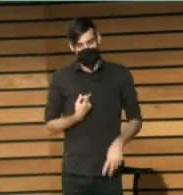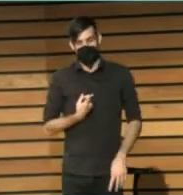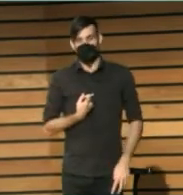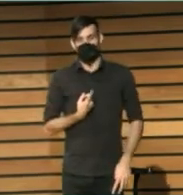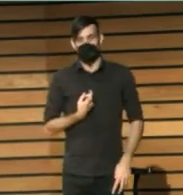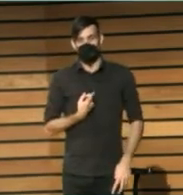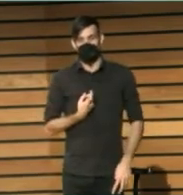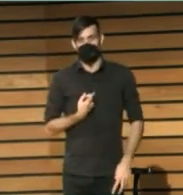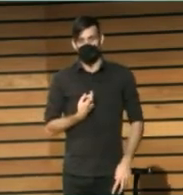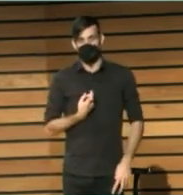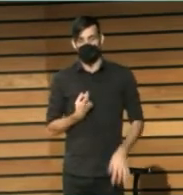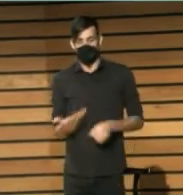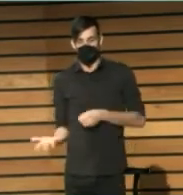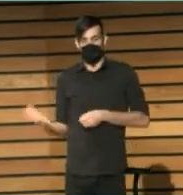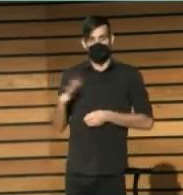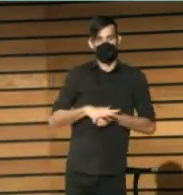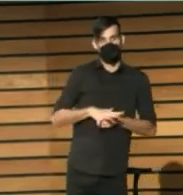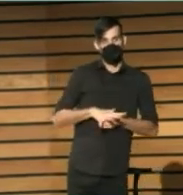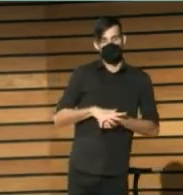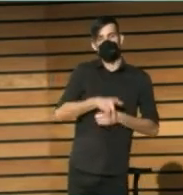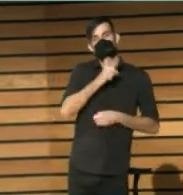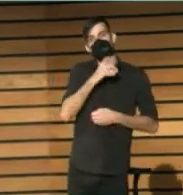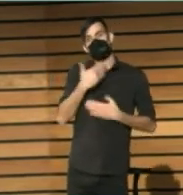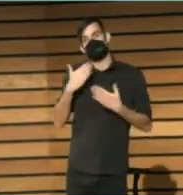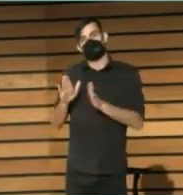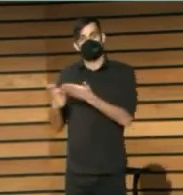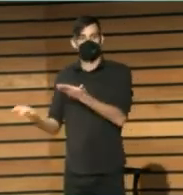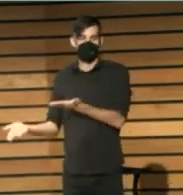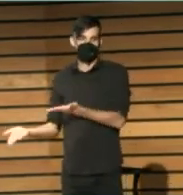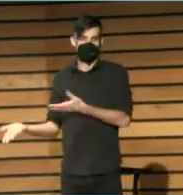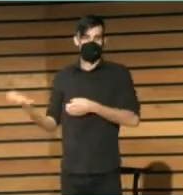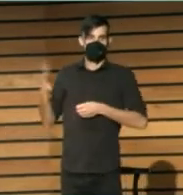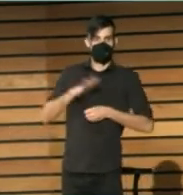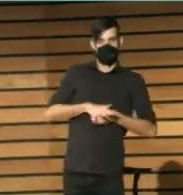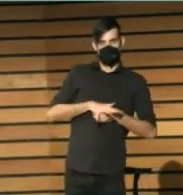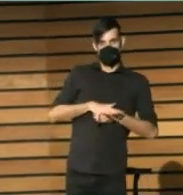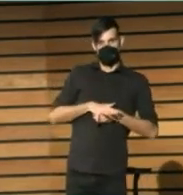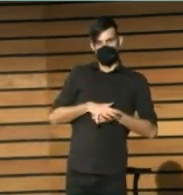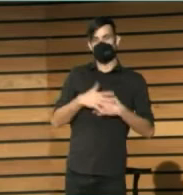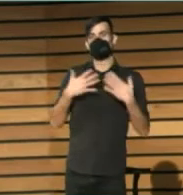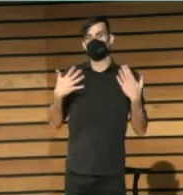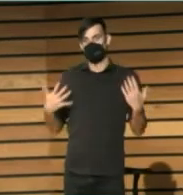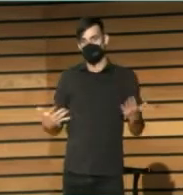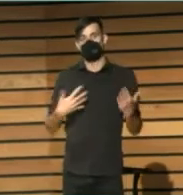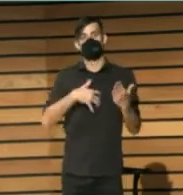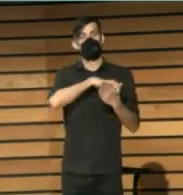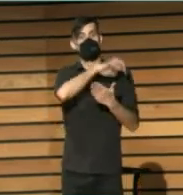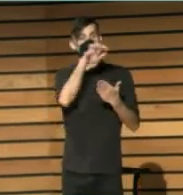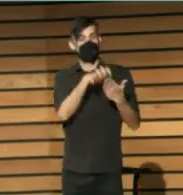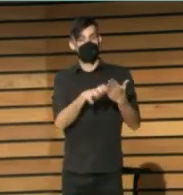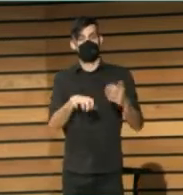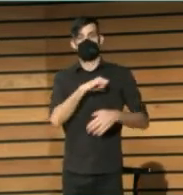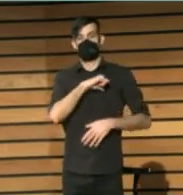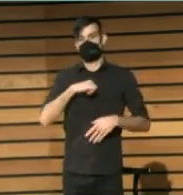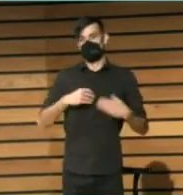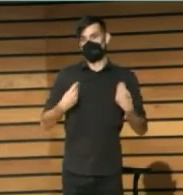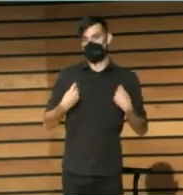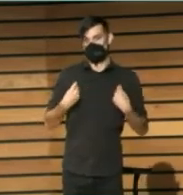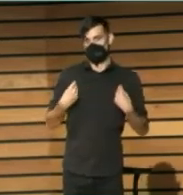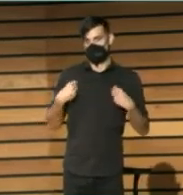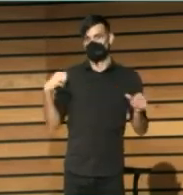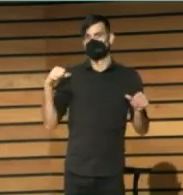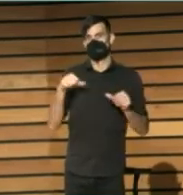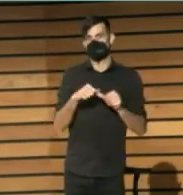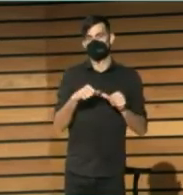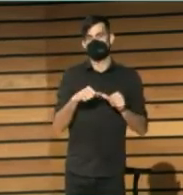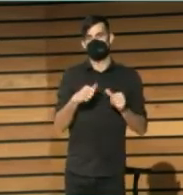se puede encontrar en los libros. Entonces, yo he escrito un texto autobiográfico que dedico